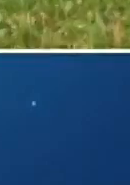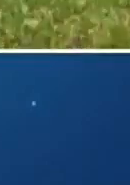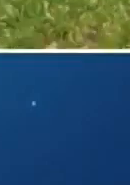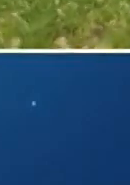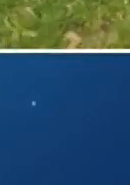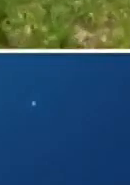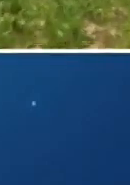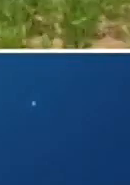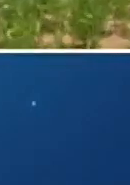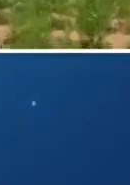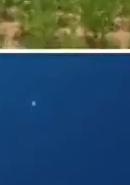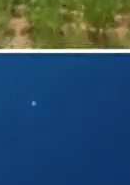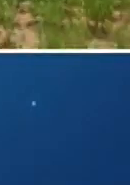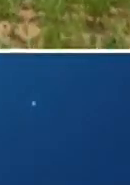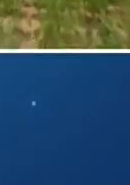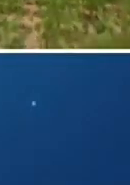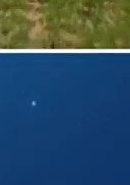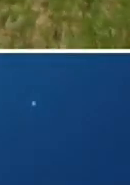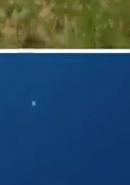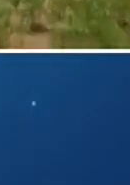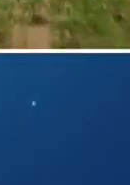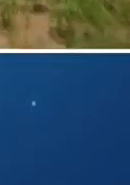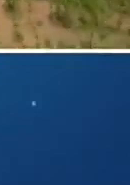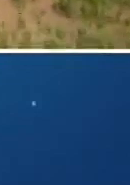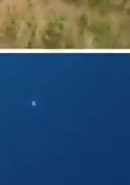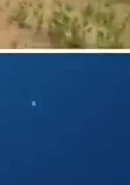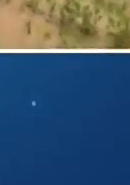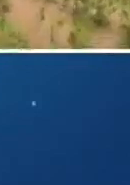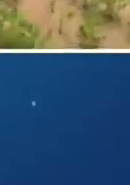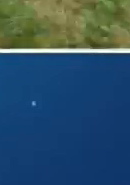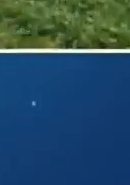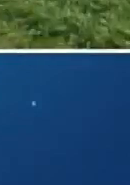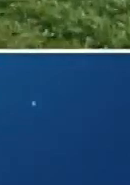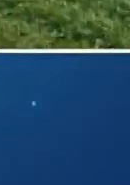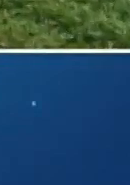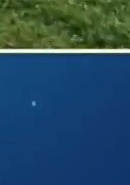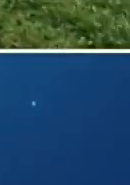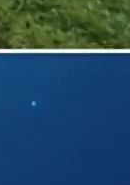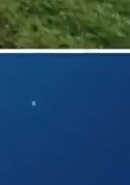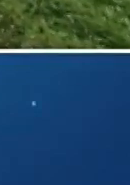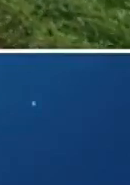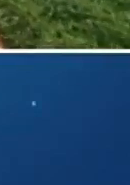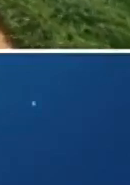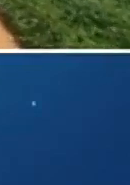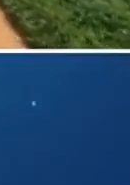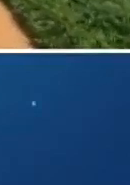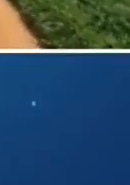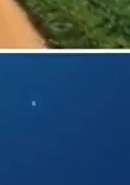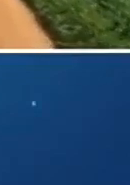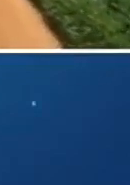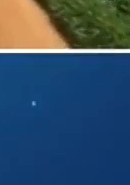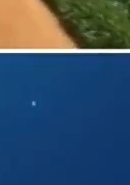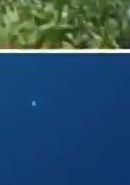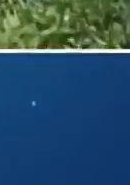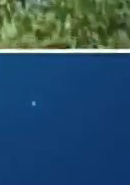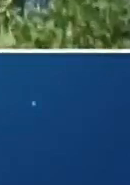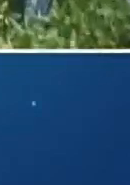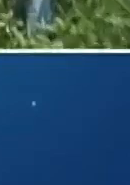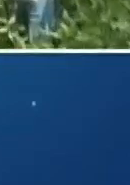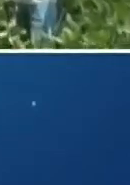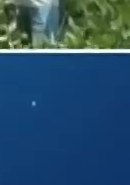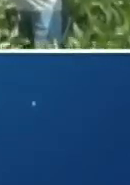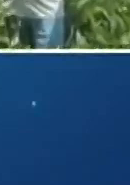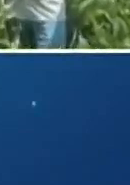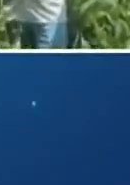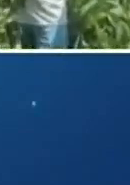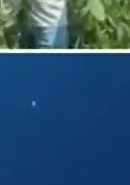somos un grupo de 10 personas que estamos dispuestos a ponerle el hombro a Venezuela, porque creo que este país, después de haber